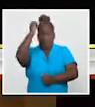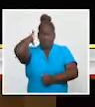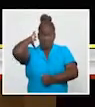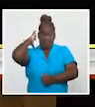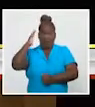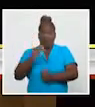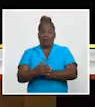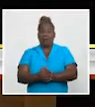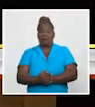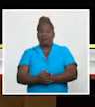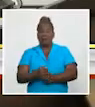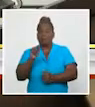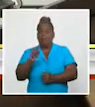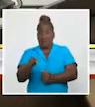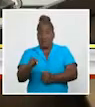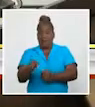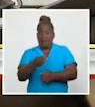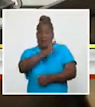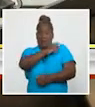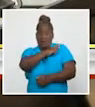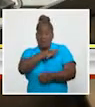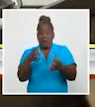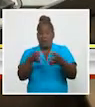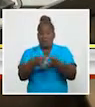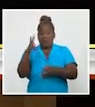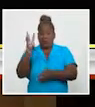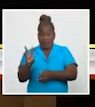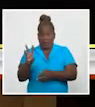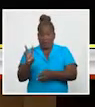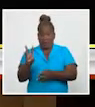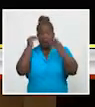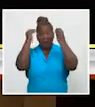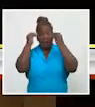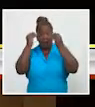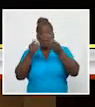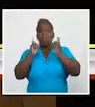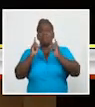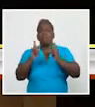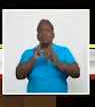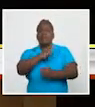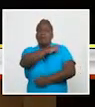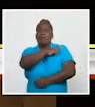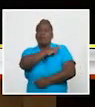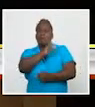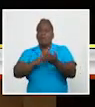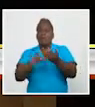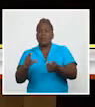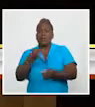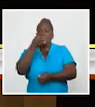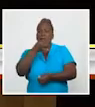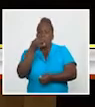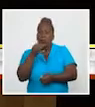revolución. Y la revolución, sin ese partido, evidentemente